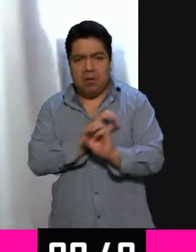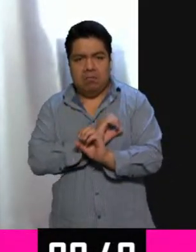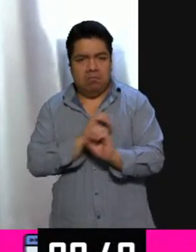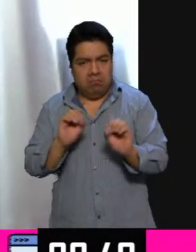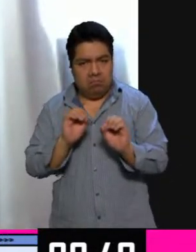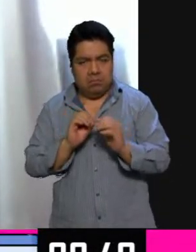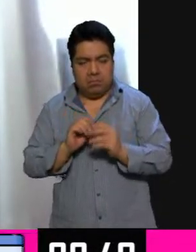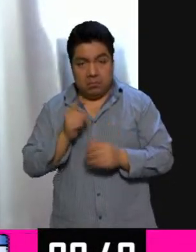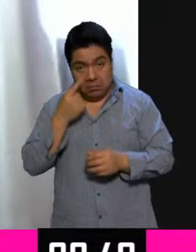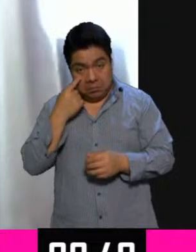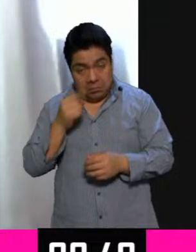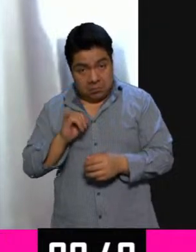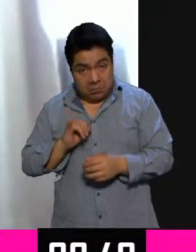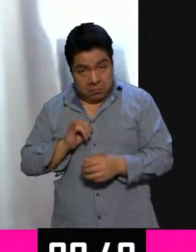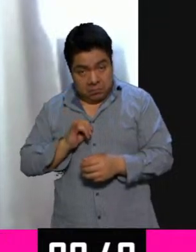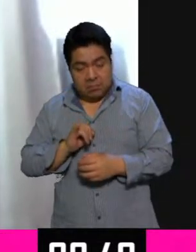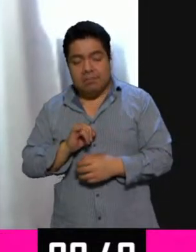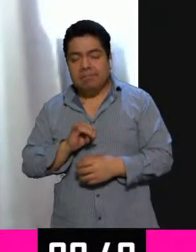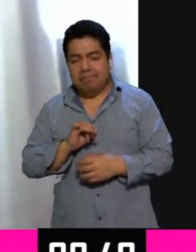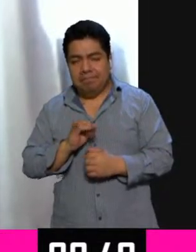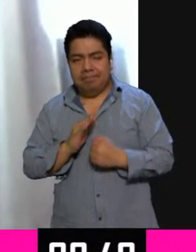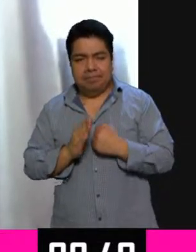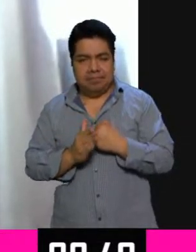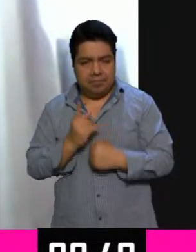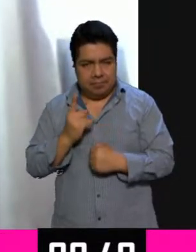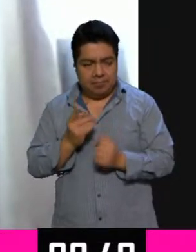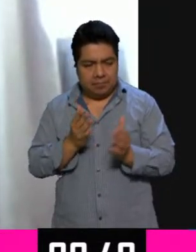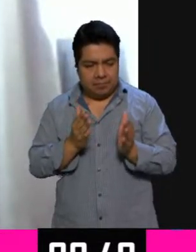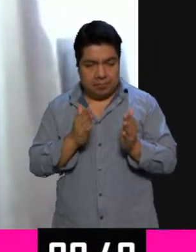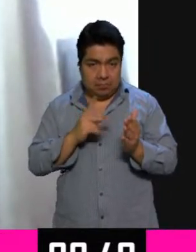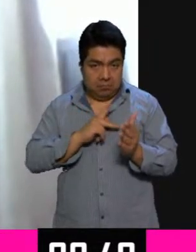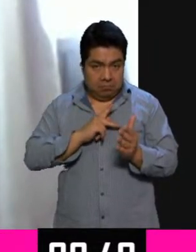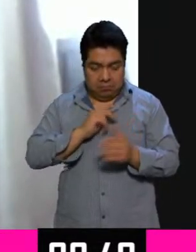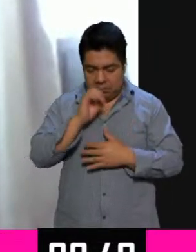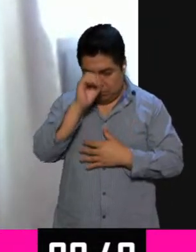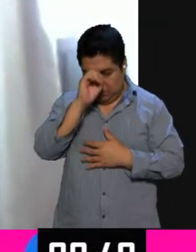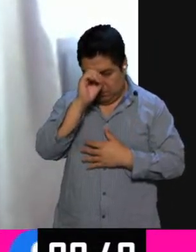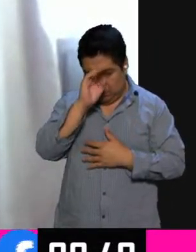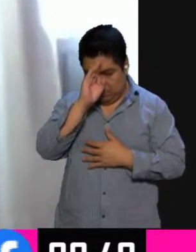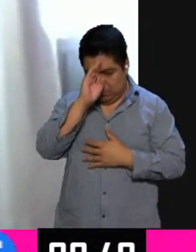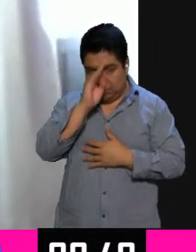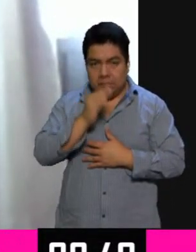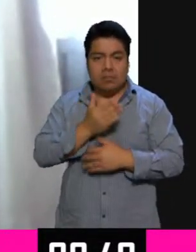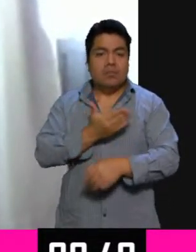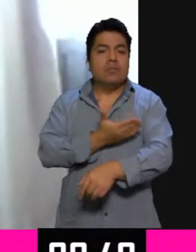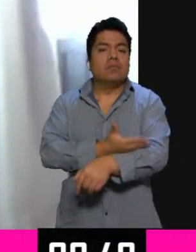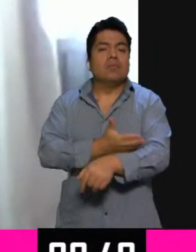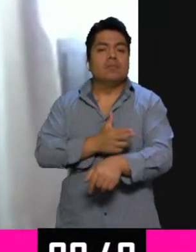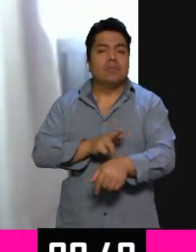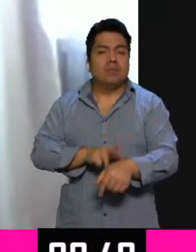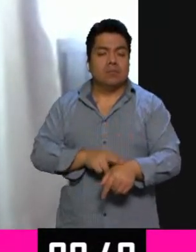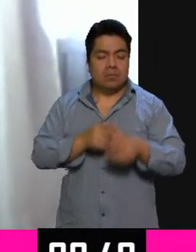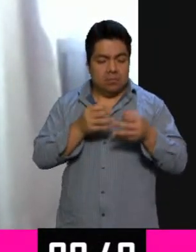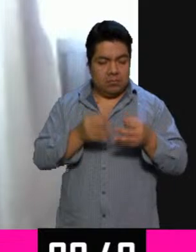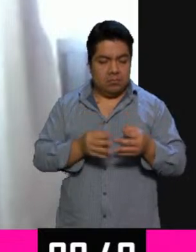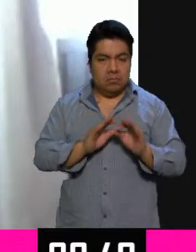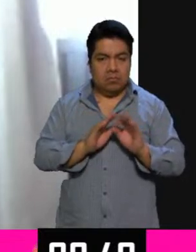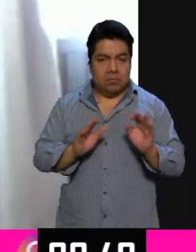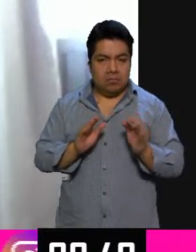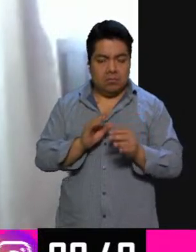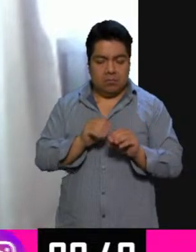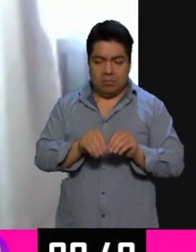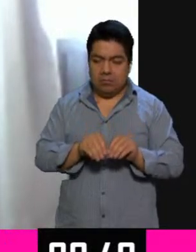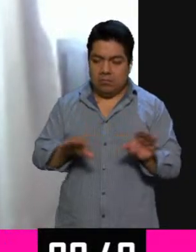muy interesante, ¿no? Y es muy interesante, por un lado, desde mi punto de vista, la honestidad con que se manejó esta